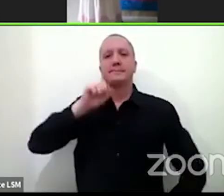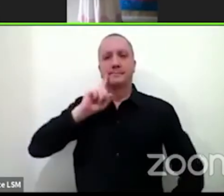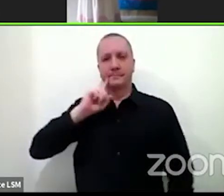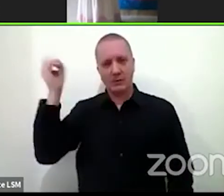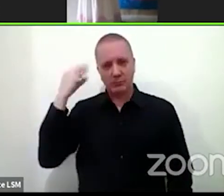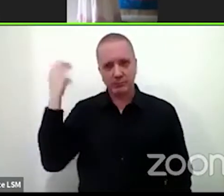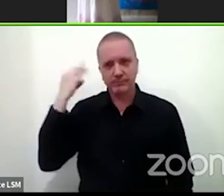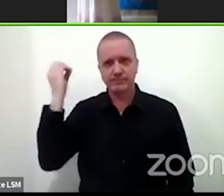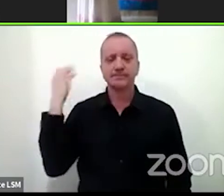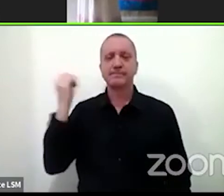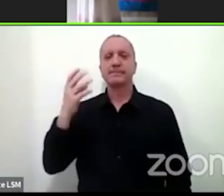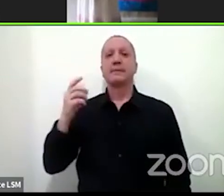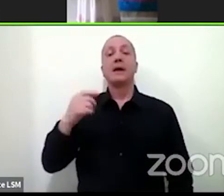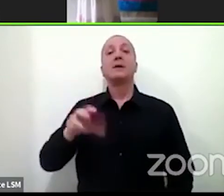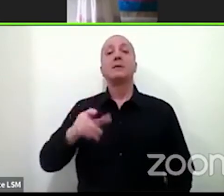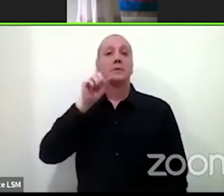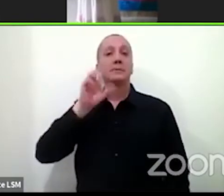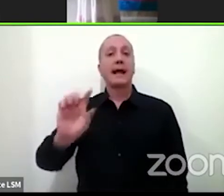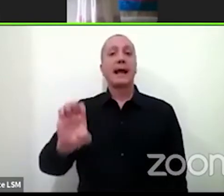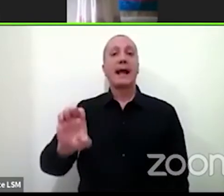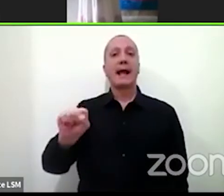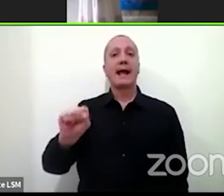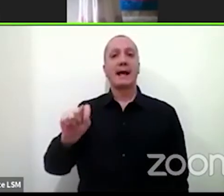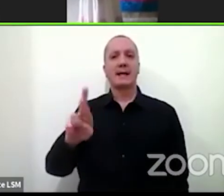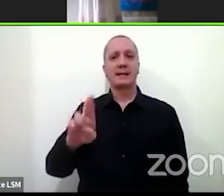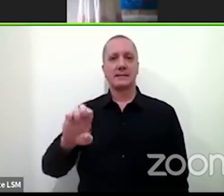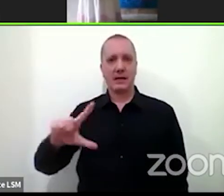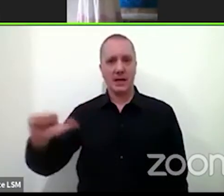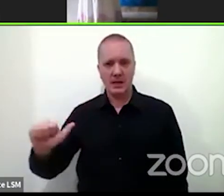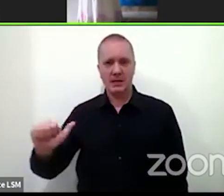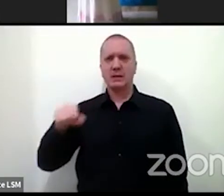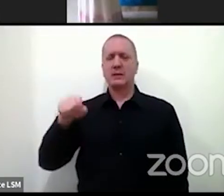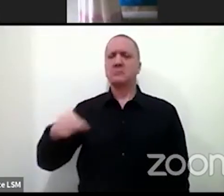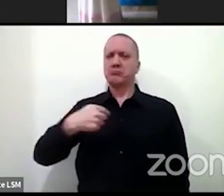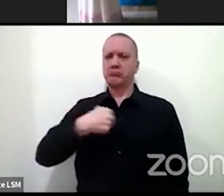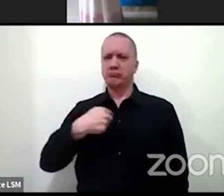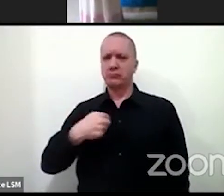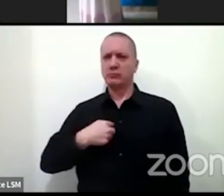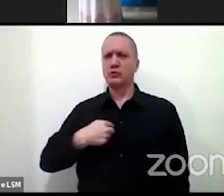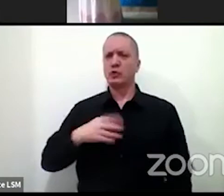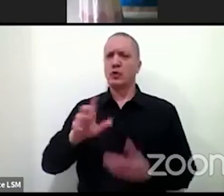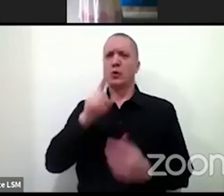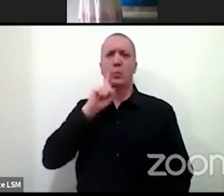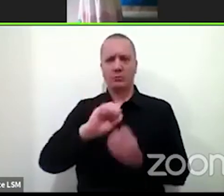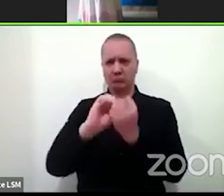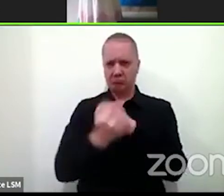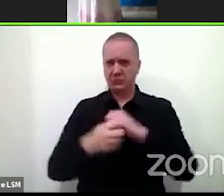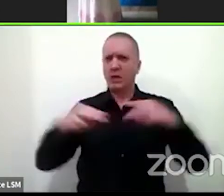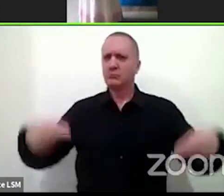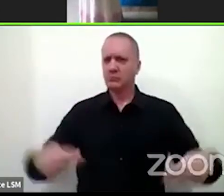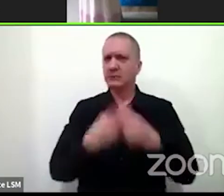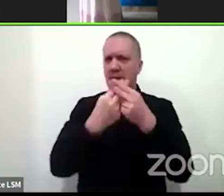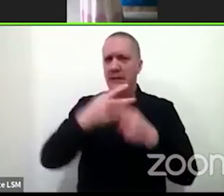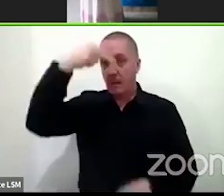migrante, sambo, que es una mezcla de indígena y negra, originaria de México, y ahora vivo en